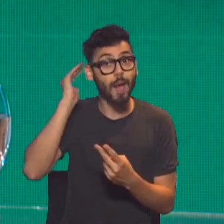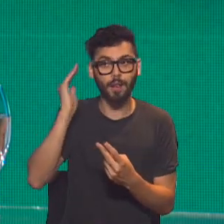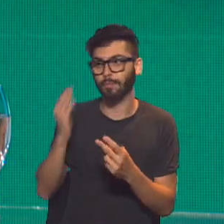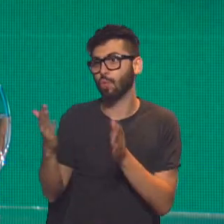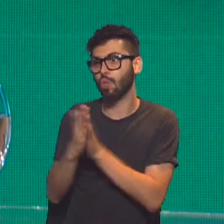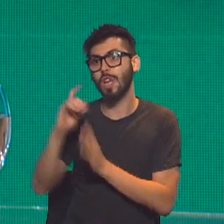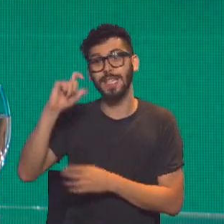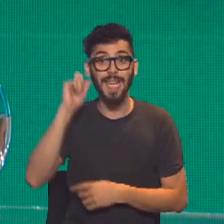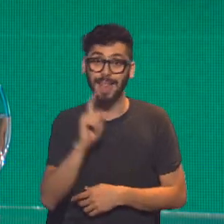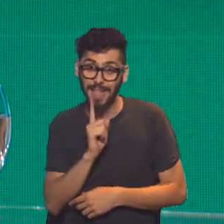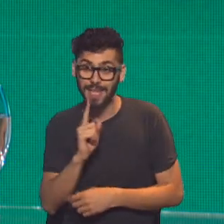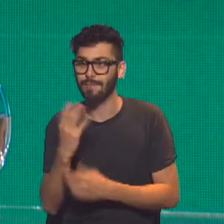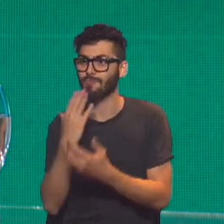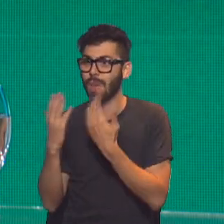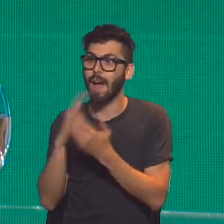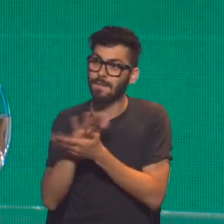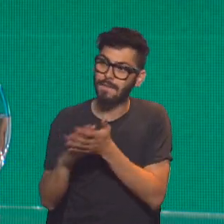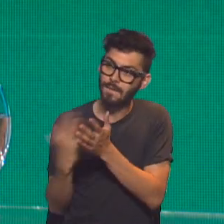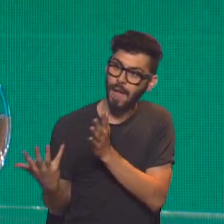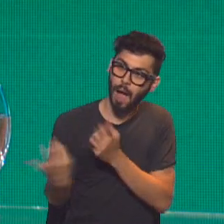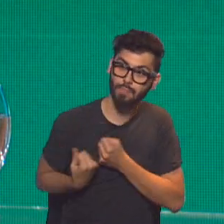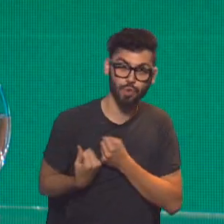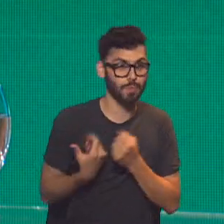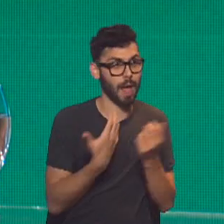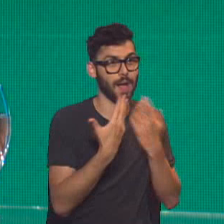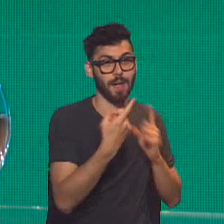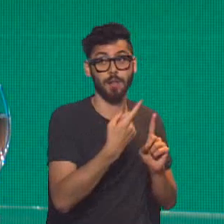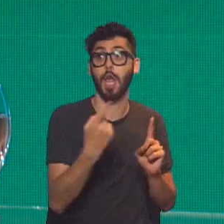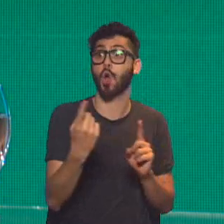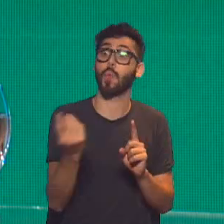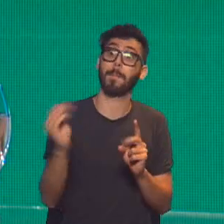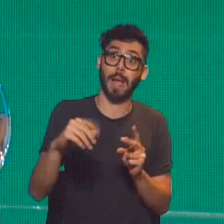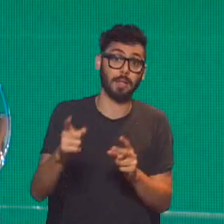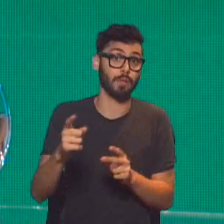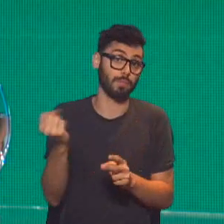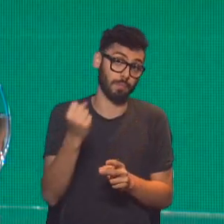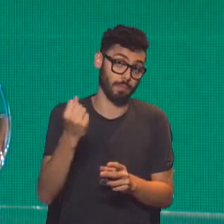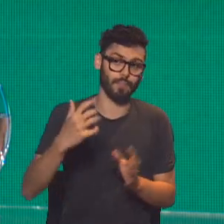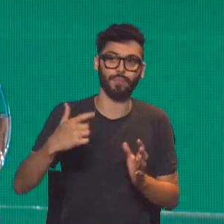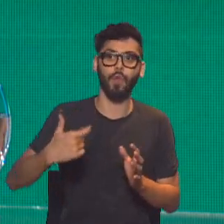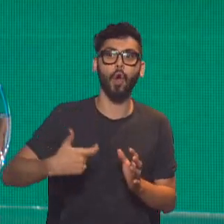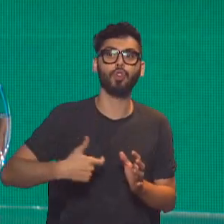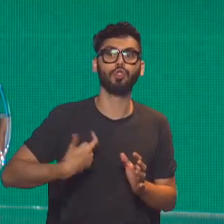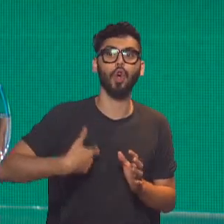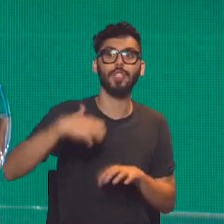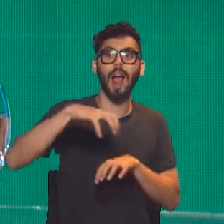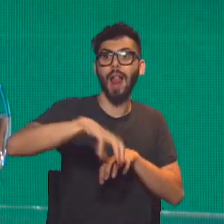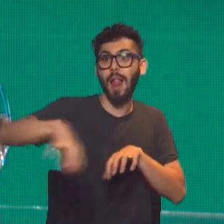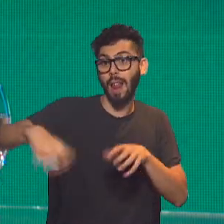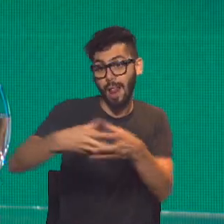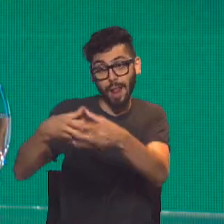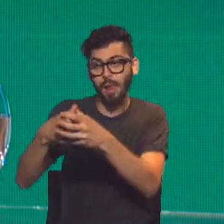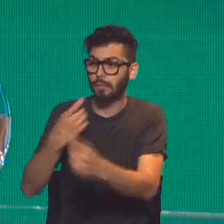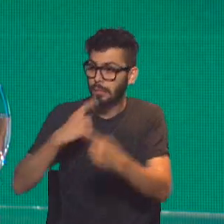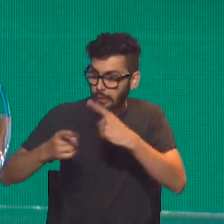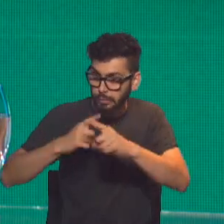buscando respaldo ante la negociación con el Fondo Monetario Internacional. Y esta es una pata muy sensible, ¿no? La de las organizaciones sociales, porque justamente me